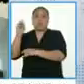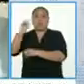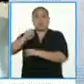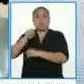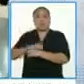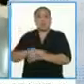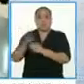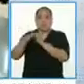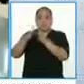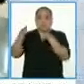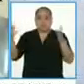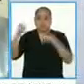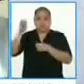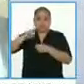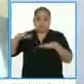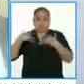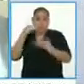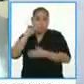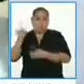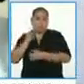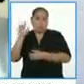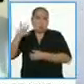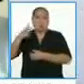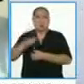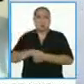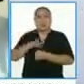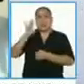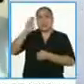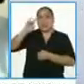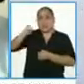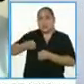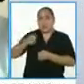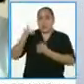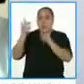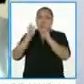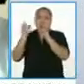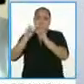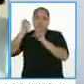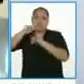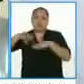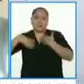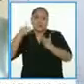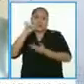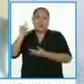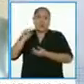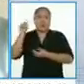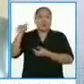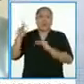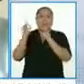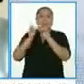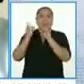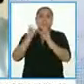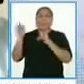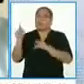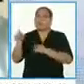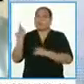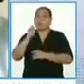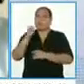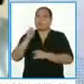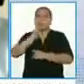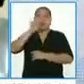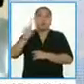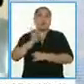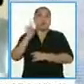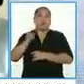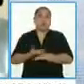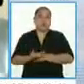rango, una holgura, una disponibilidad de más o menos 7.000 camas disponibles al día de hoy. Estas camas no se están ocupando en la